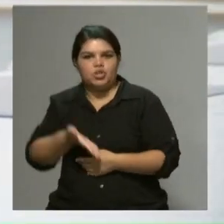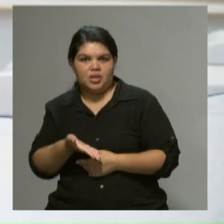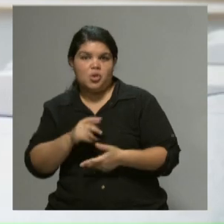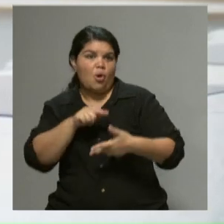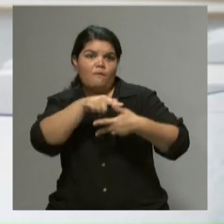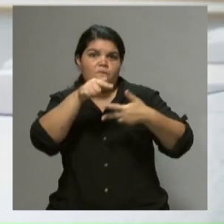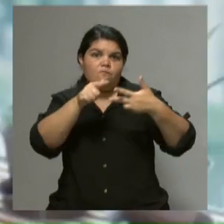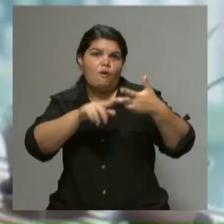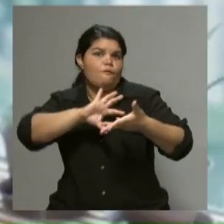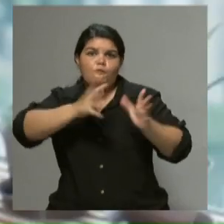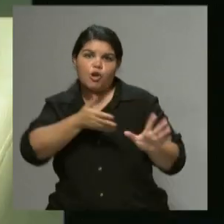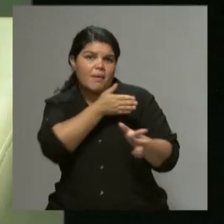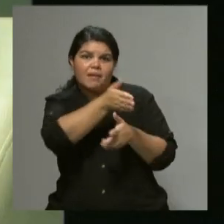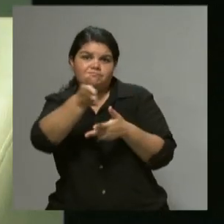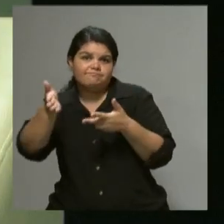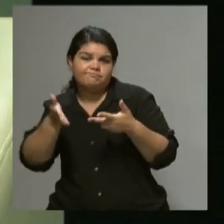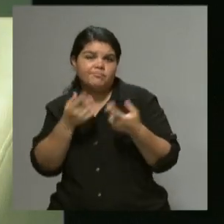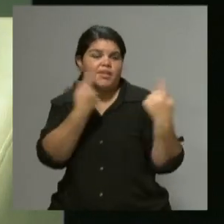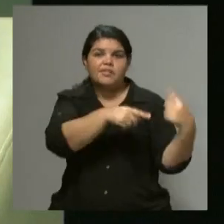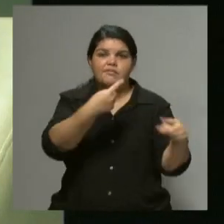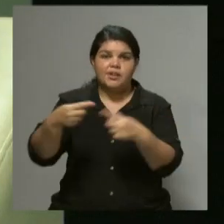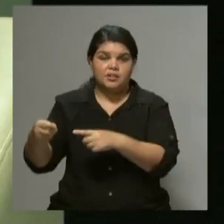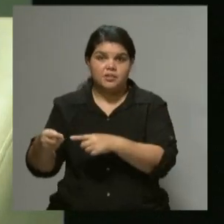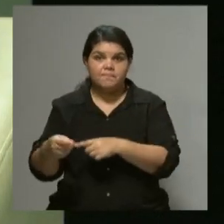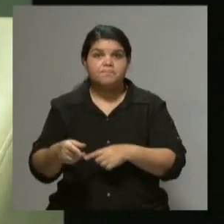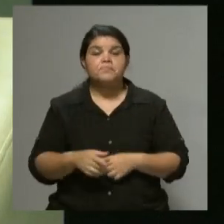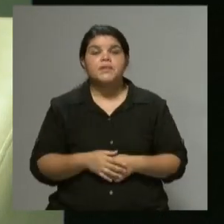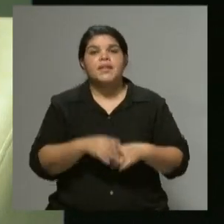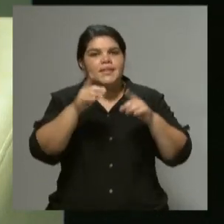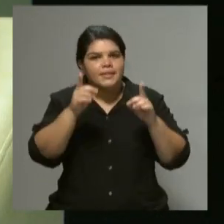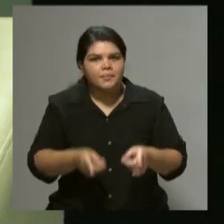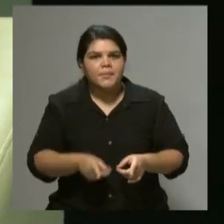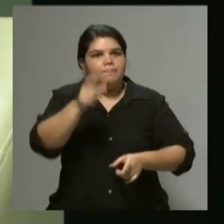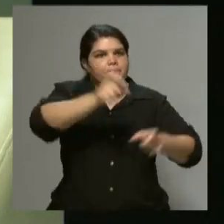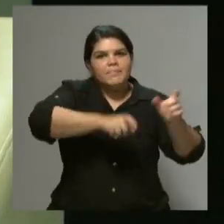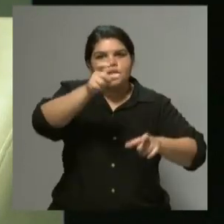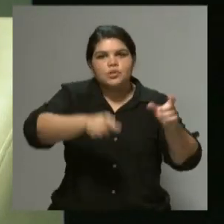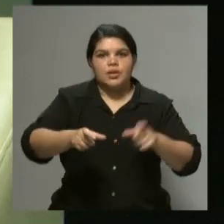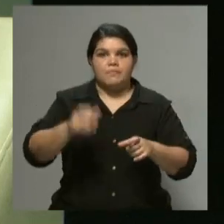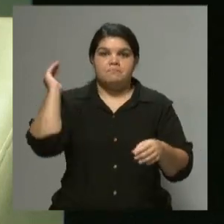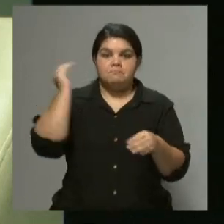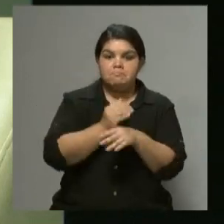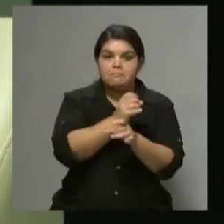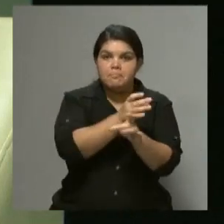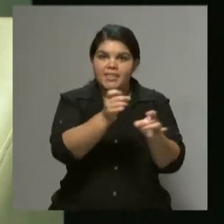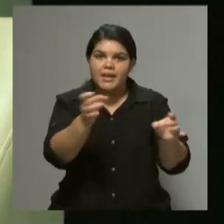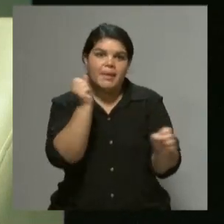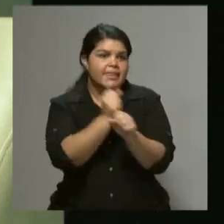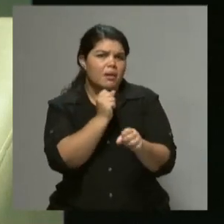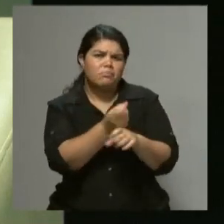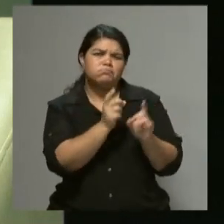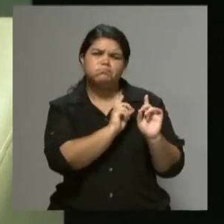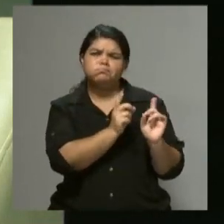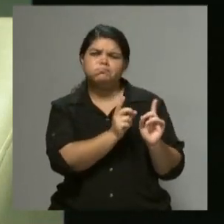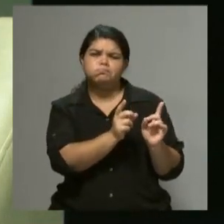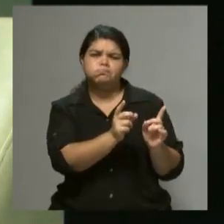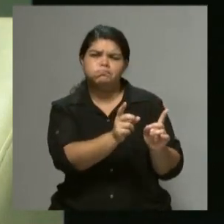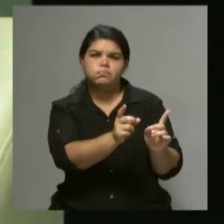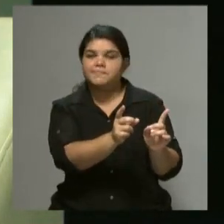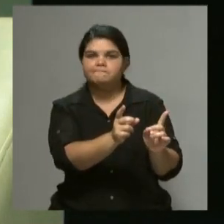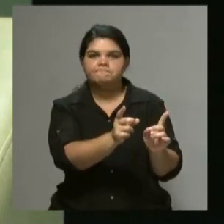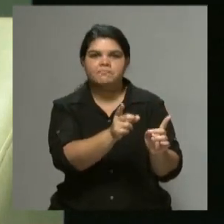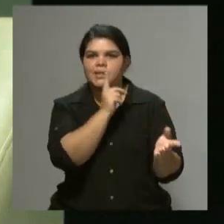Gente que tal vez conservó su trabajo durante la pandemia, uh-huh, hoy busca un cambio sobre ese, decir, bueno, no, yo me quiero ir de